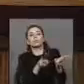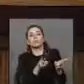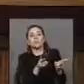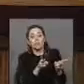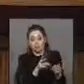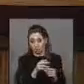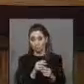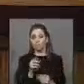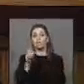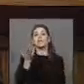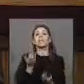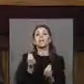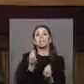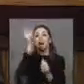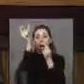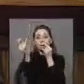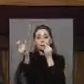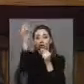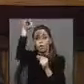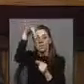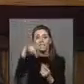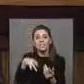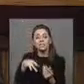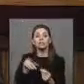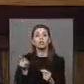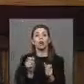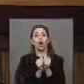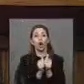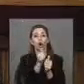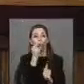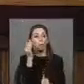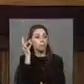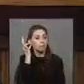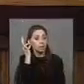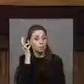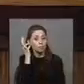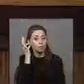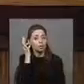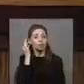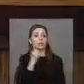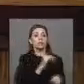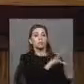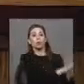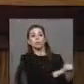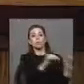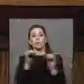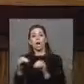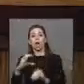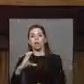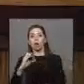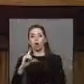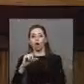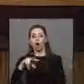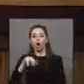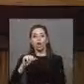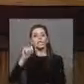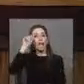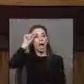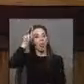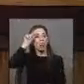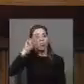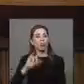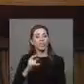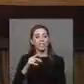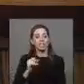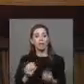Sobre su destino, sabemos de él y sus compañeros y compañeras, llegarían a con la dignidad, no sin antes sufrir torturas